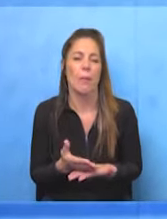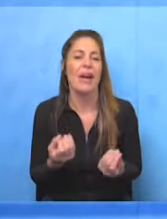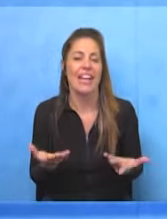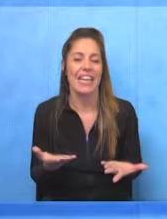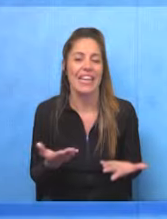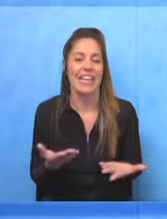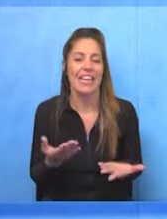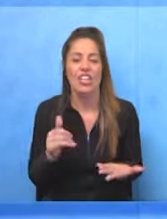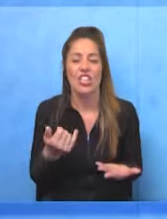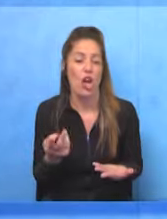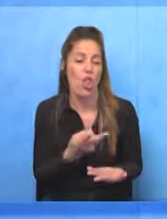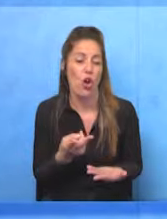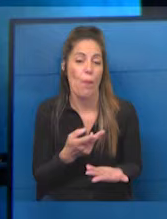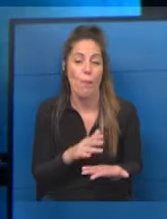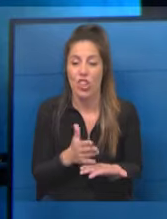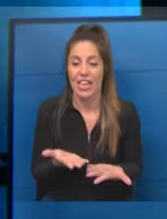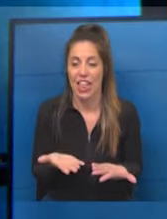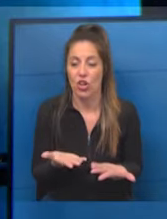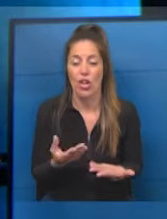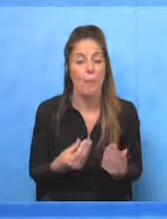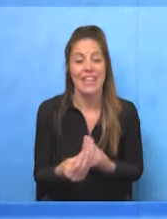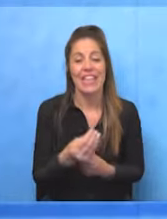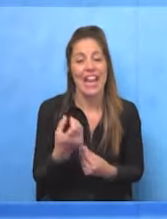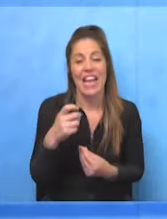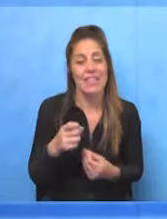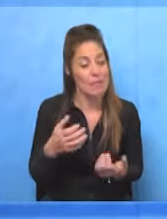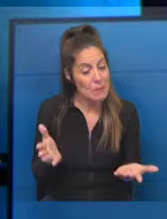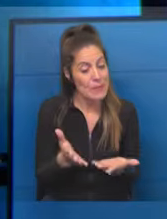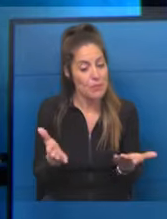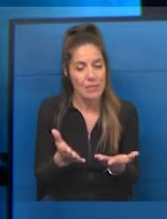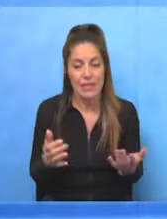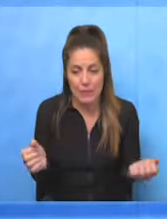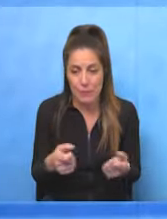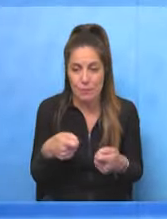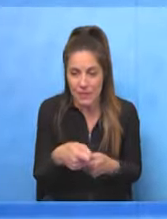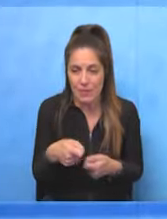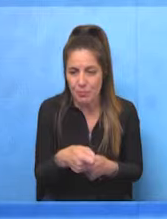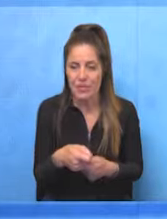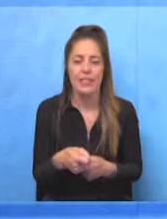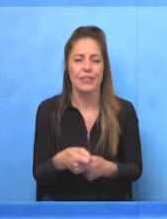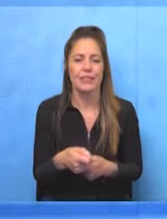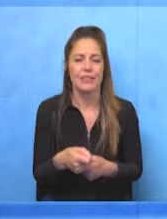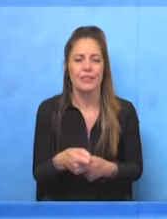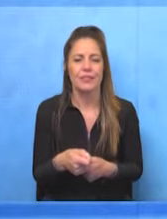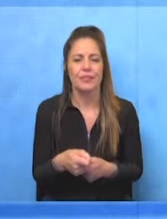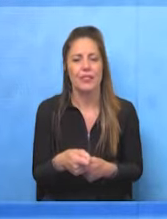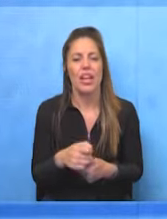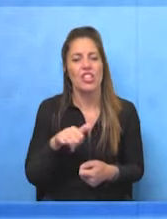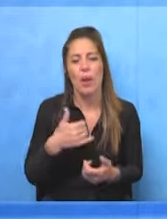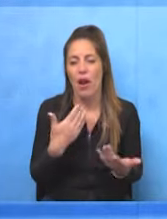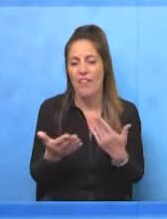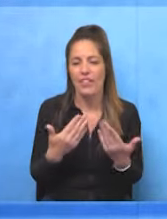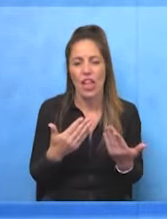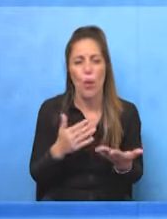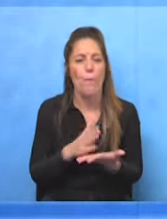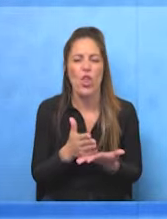moderado ya los dos moder tenemos que meter alguien que meta cizaña que la un extremad ya le hemos hablado ya